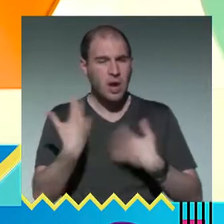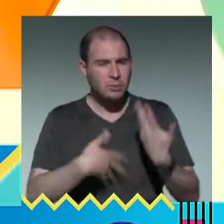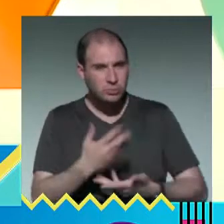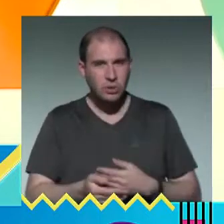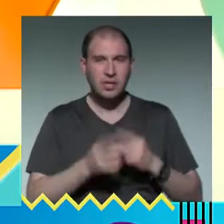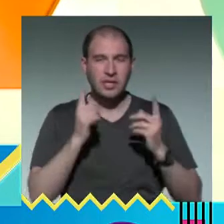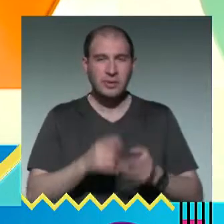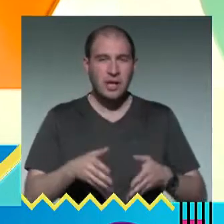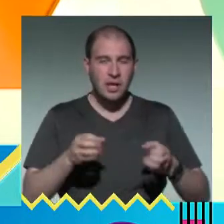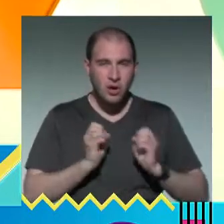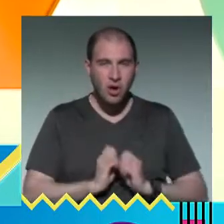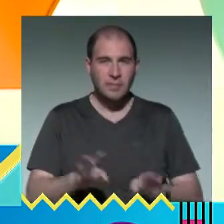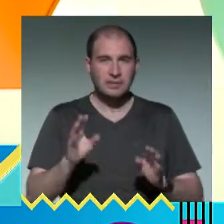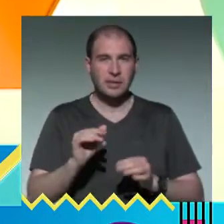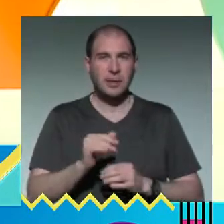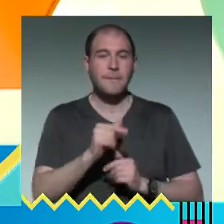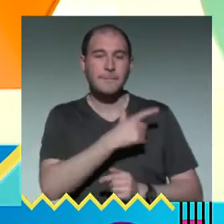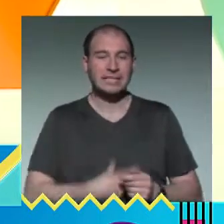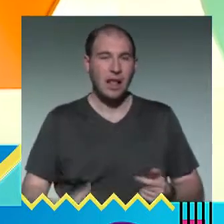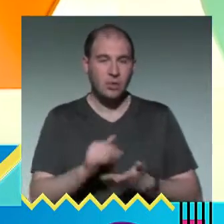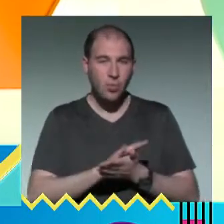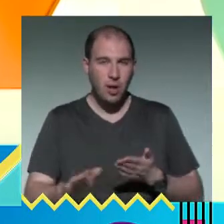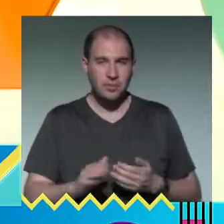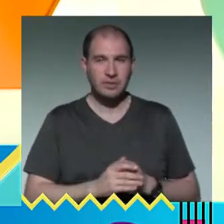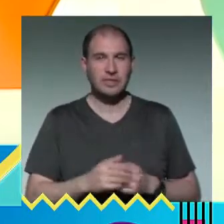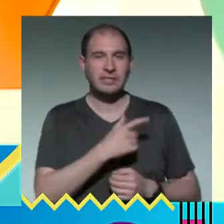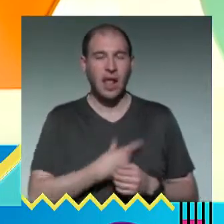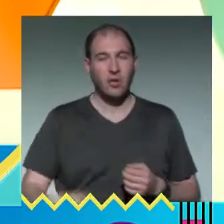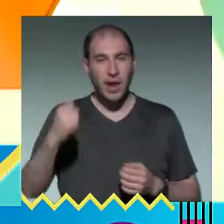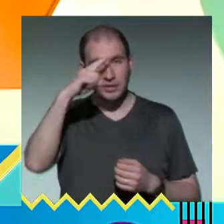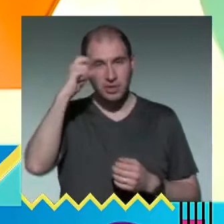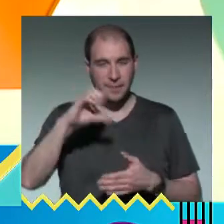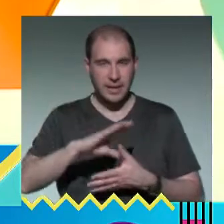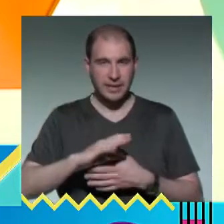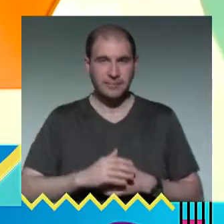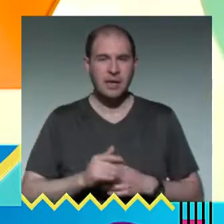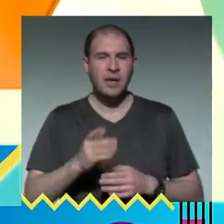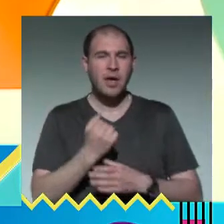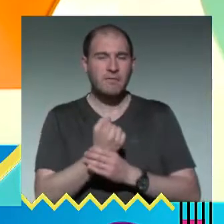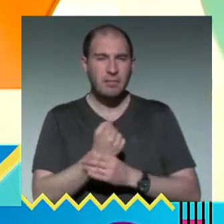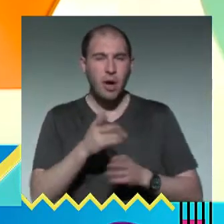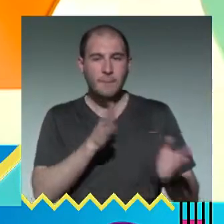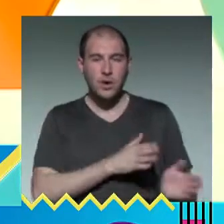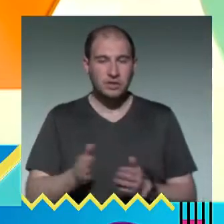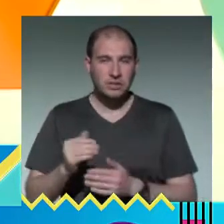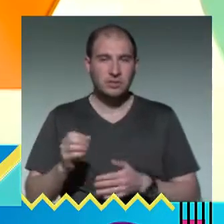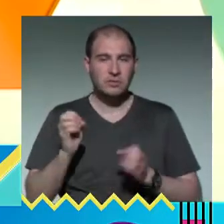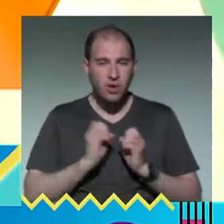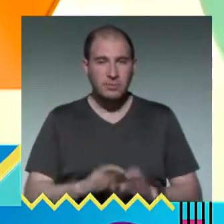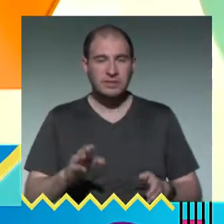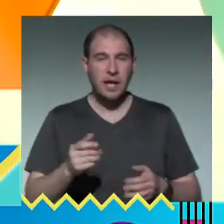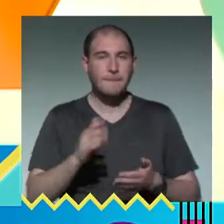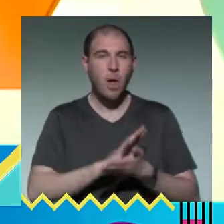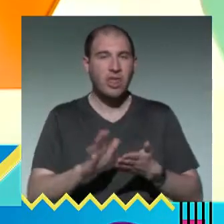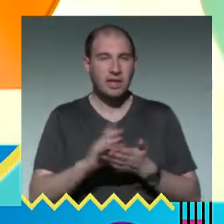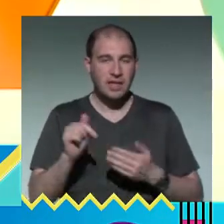y el nacimiento de los nuevos estados, de los estados-nación americanos, es lo que se conoce como el proceso de instauración de la